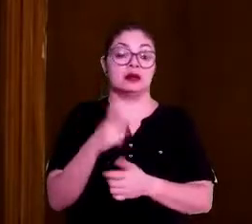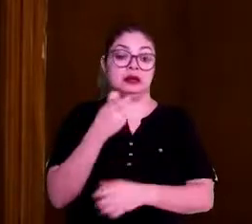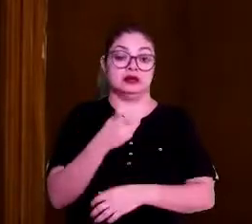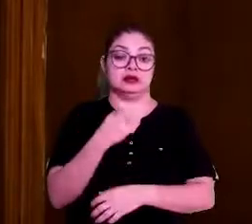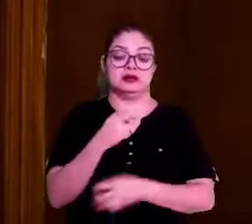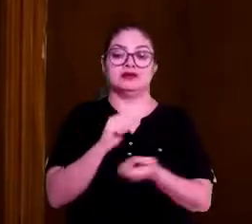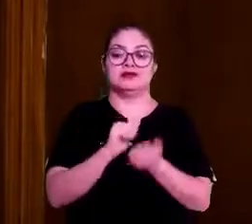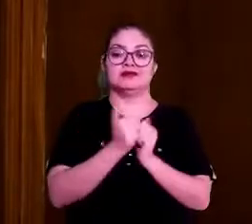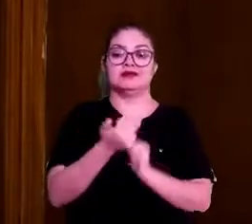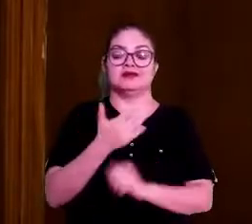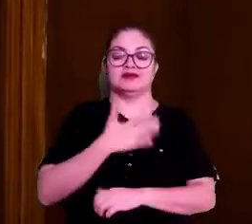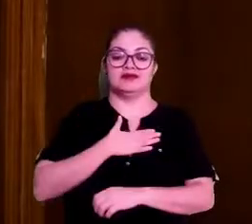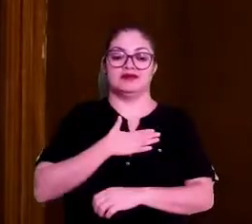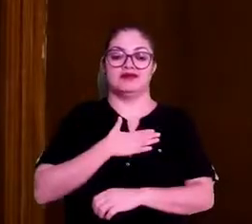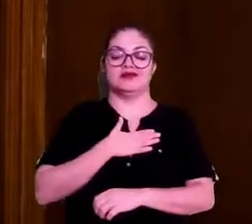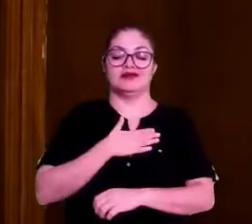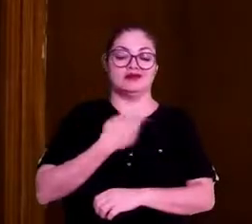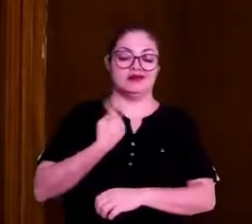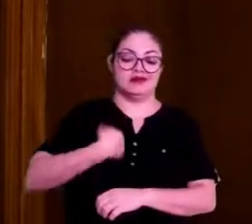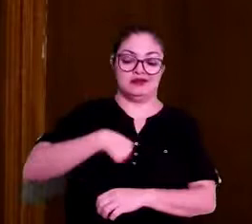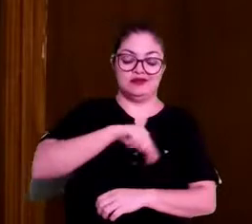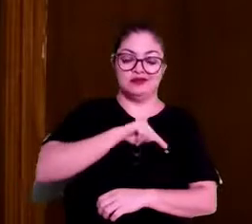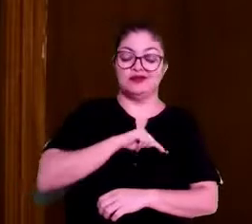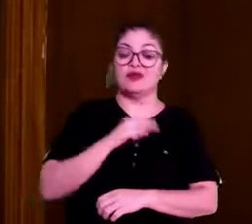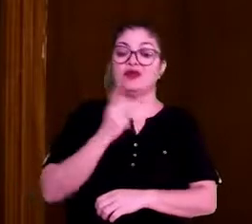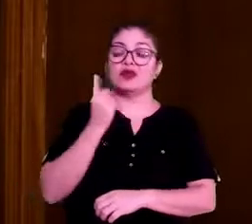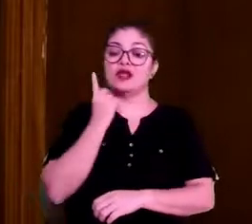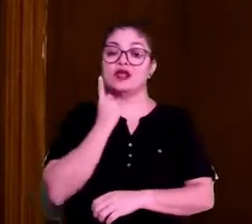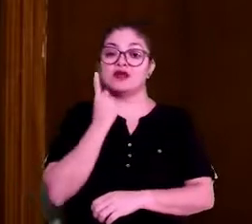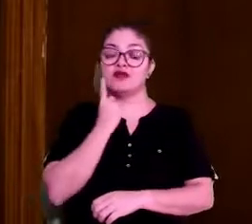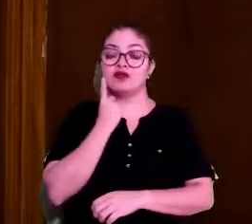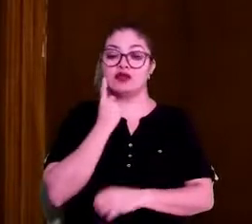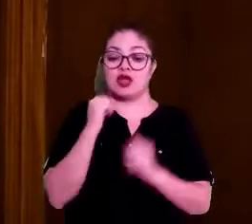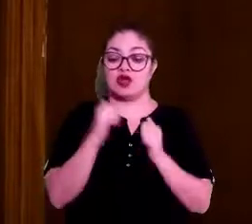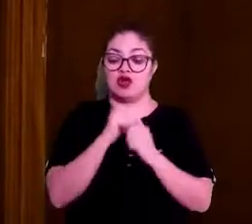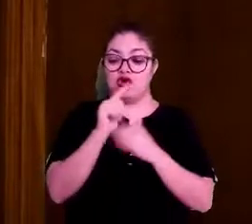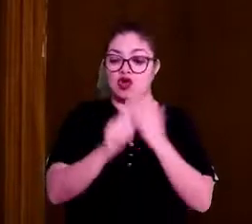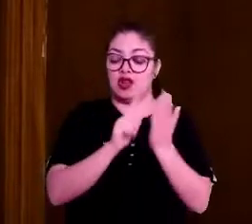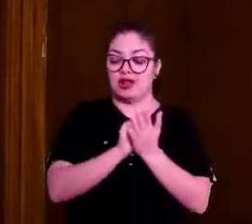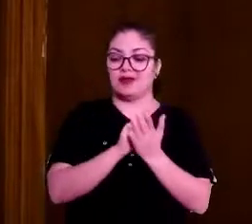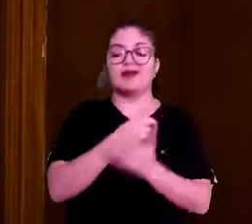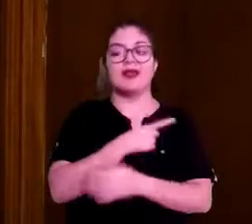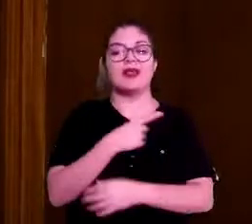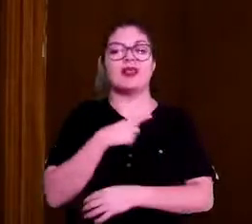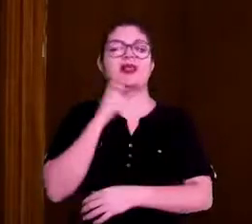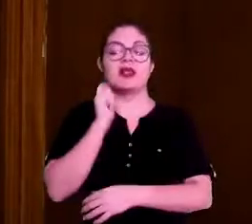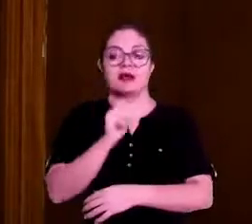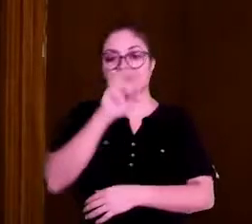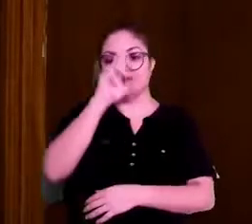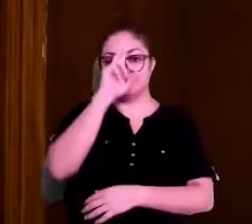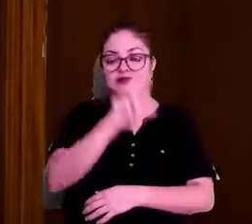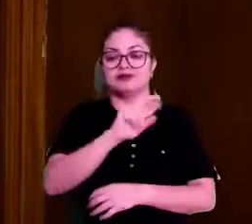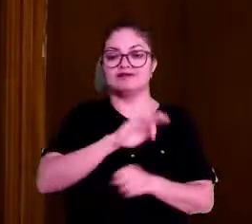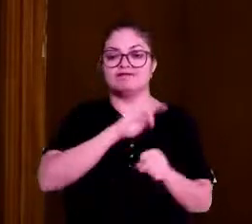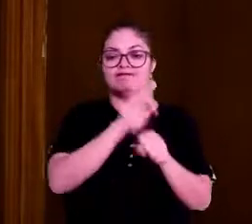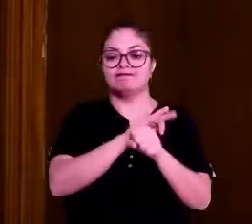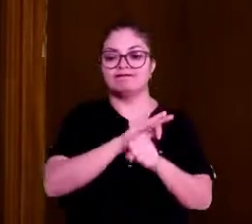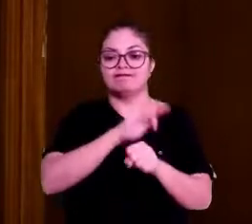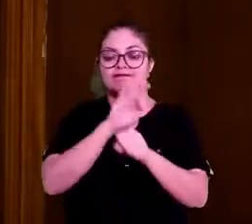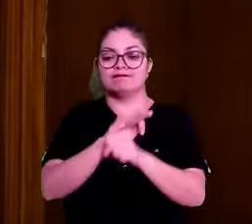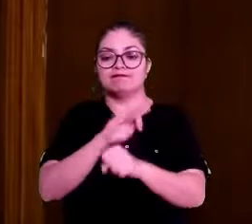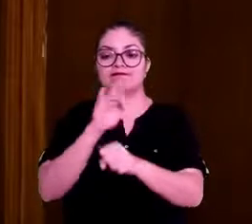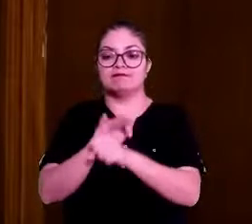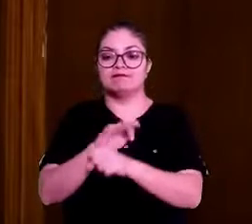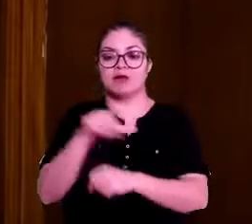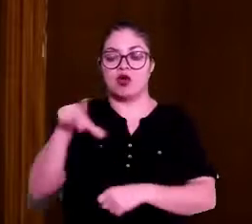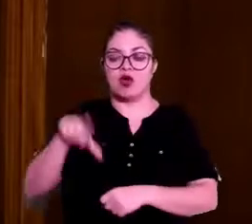como legisladoras y legisladores, debemos siempre trabajar en el fortalecimiento constante de estos